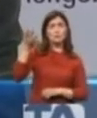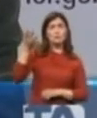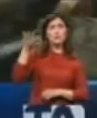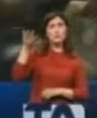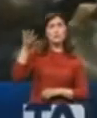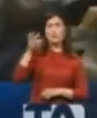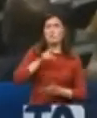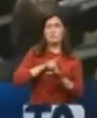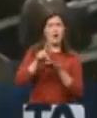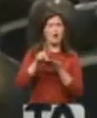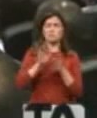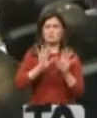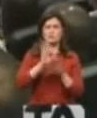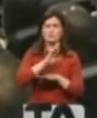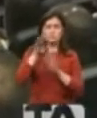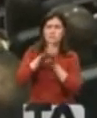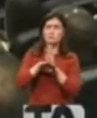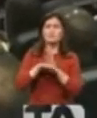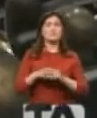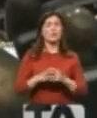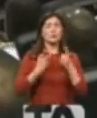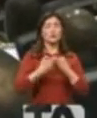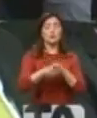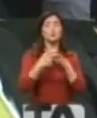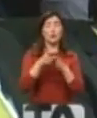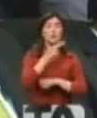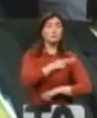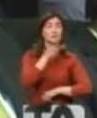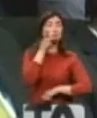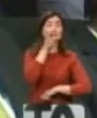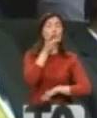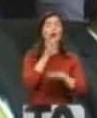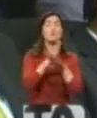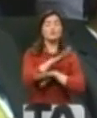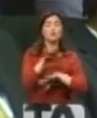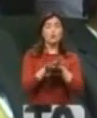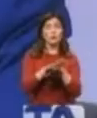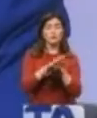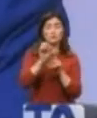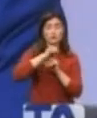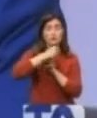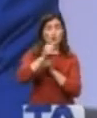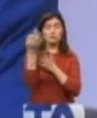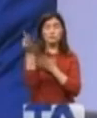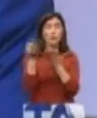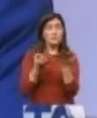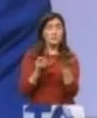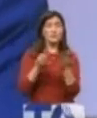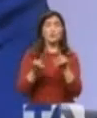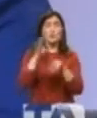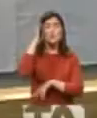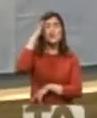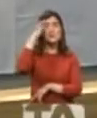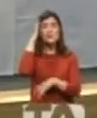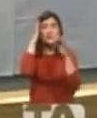del decreto. Lo dijo en el marco de un taller con universidades públicas donde hablaron sobre la situación financiera. Es que existía una